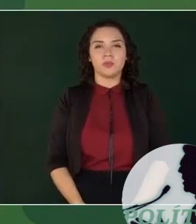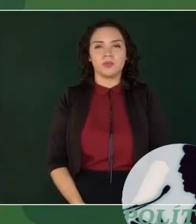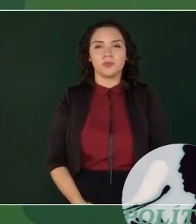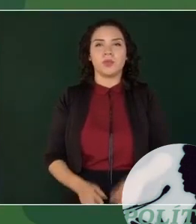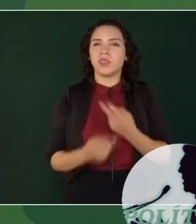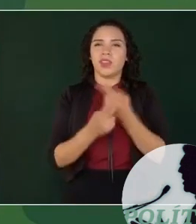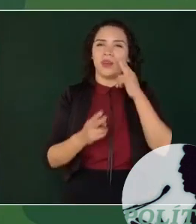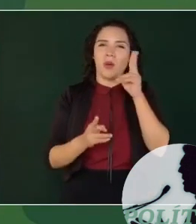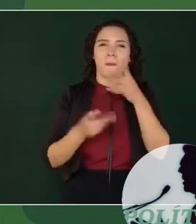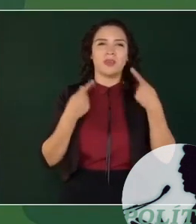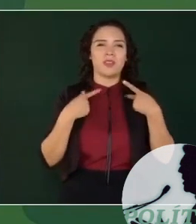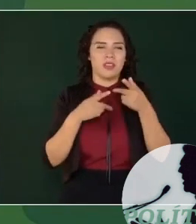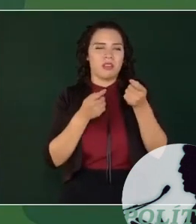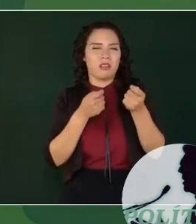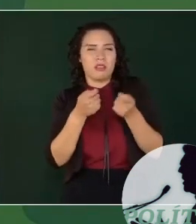manipulación